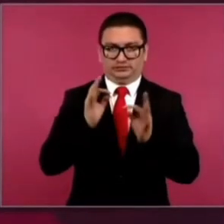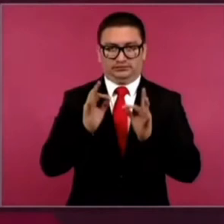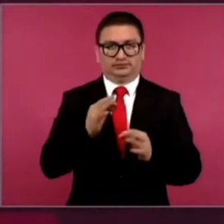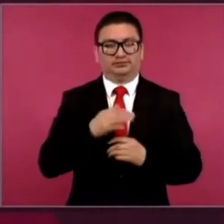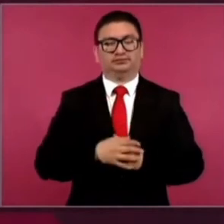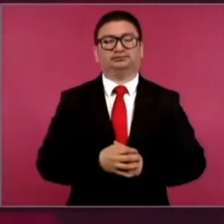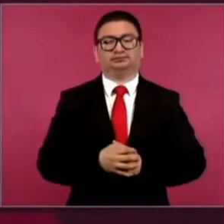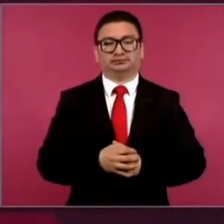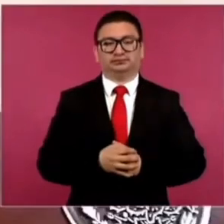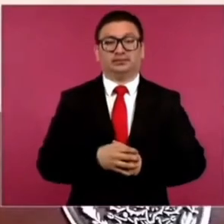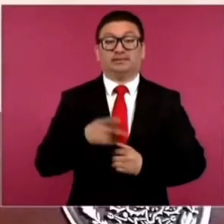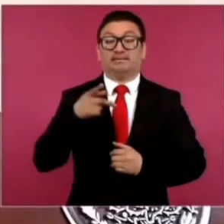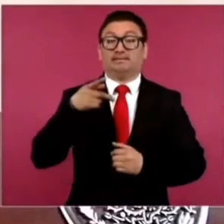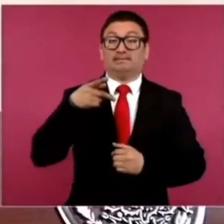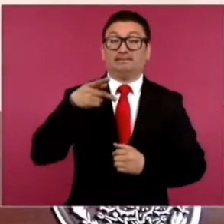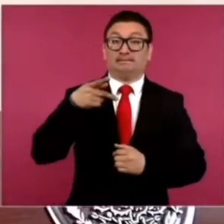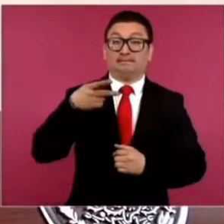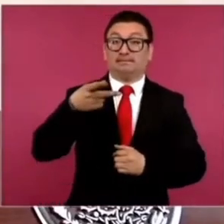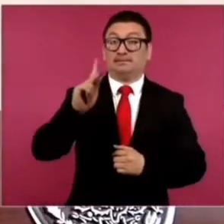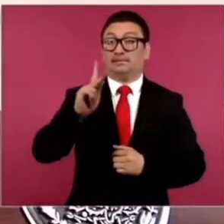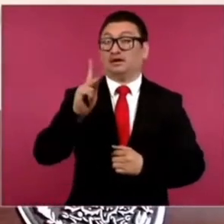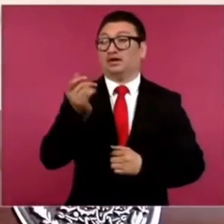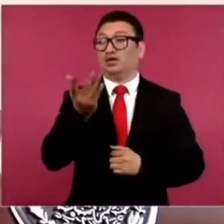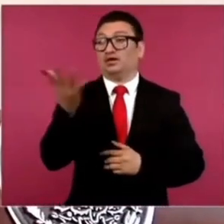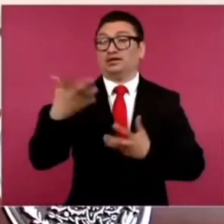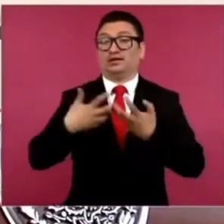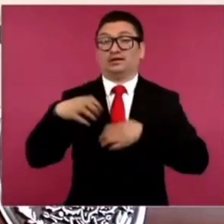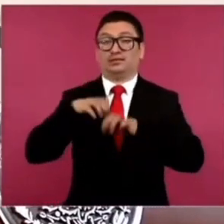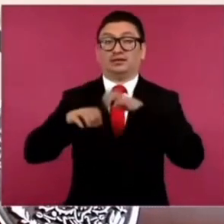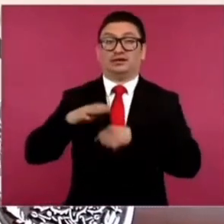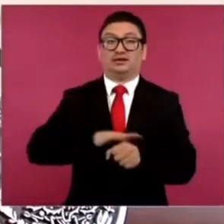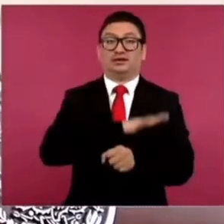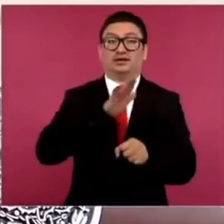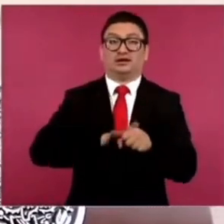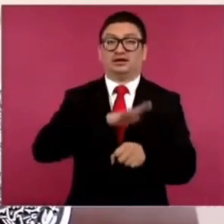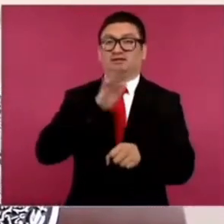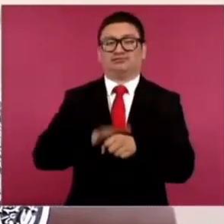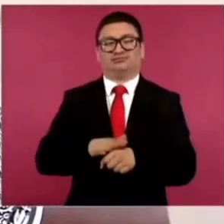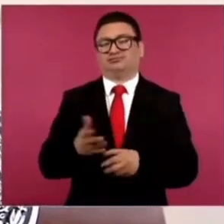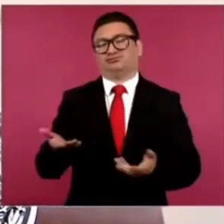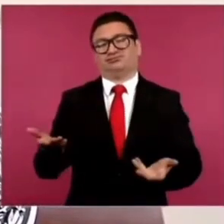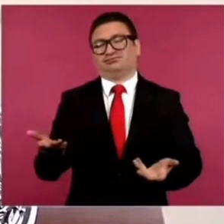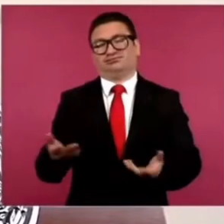responsabilidad. Pero las calificadoras son muy especiales,